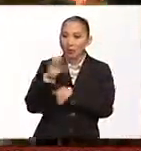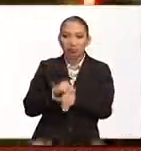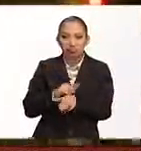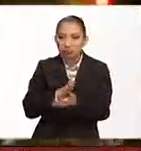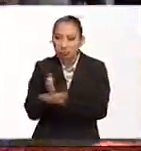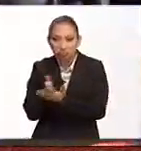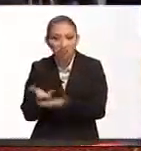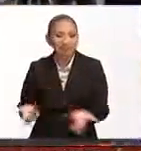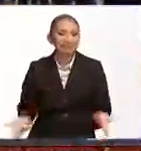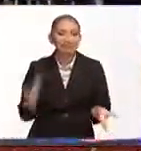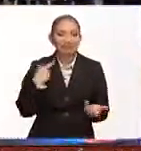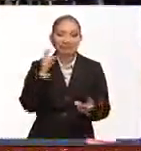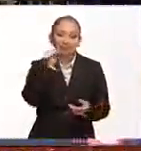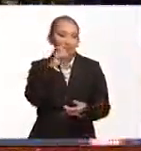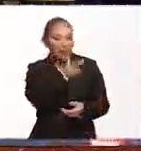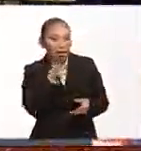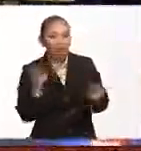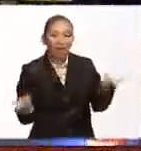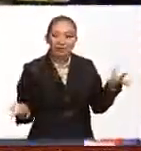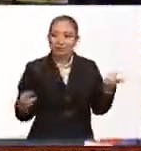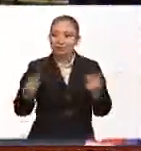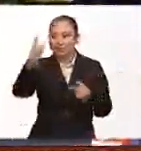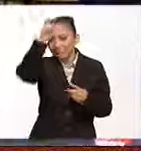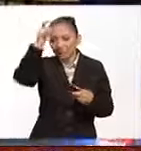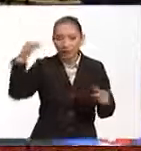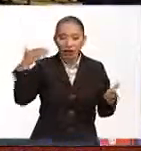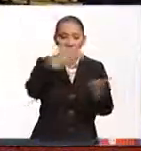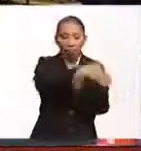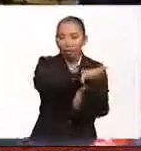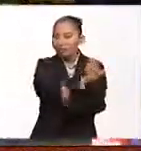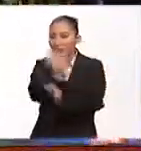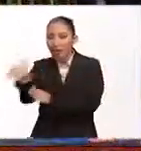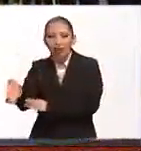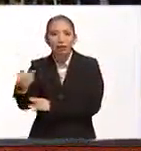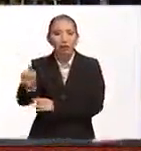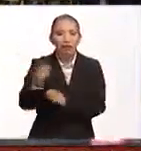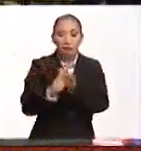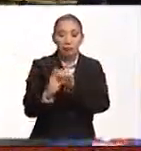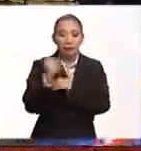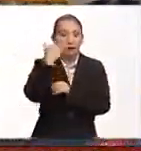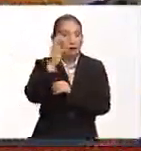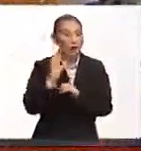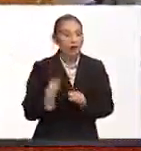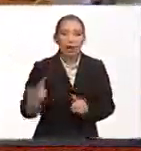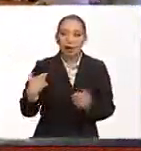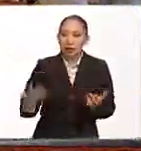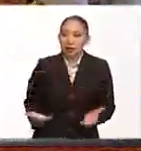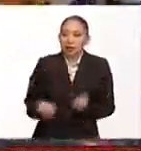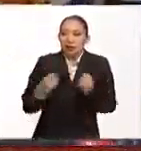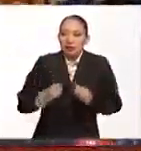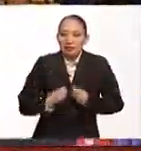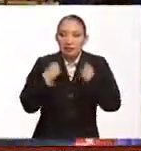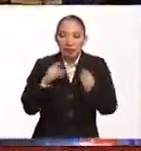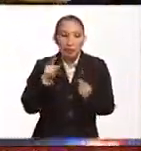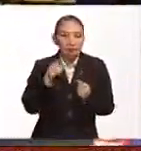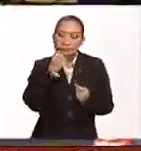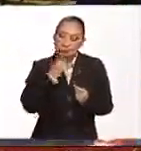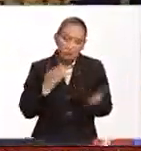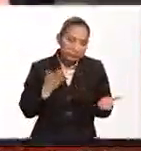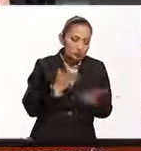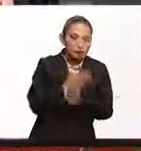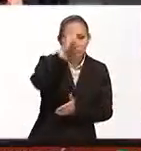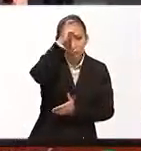han estado transitando por Turquía, cuando los migrantes que buscan salvar la vida toman esta